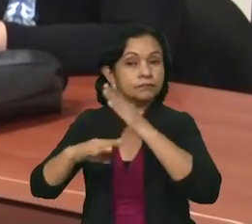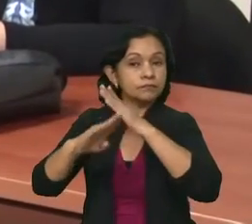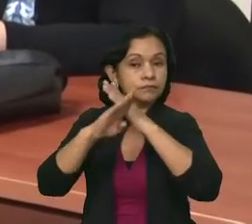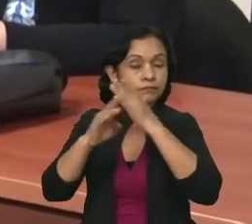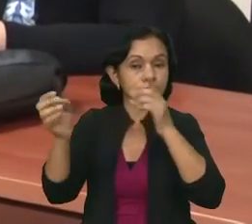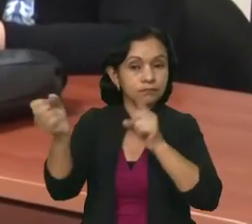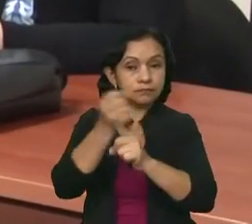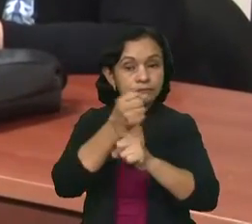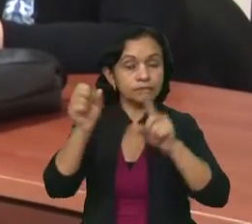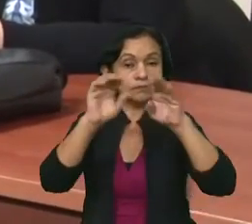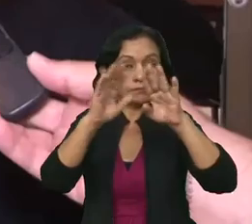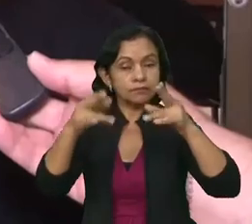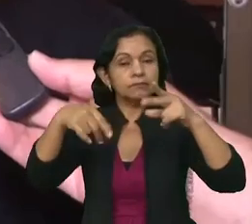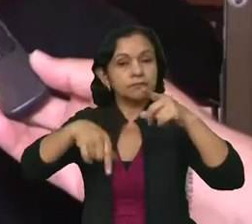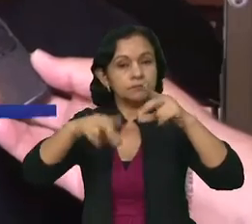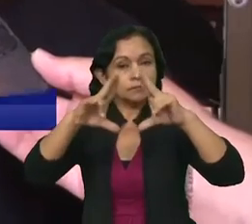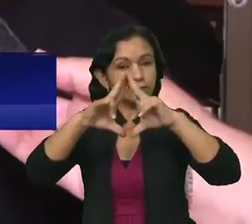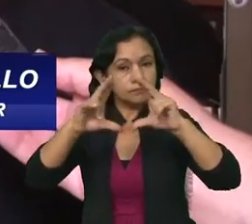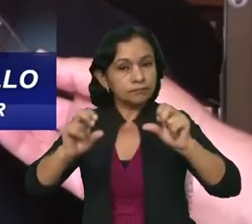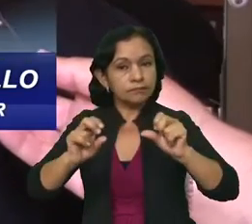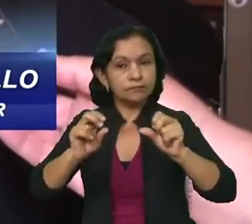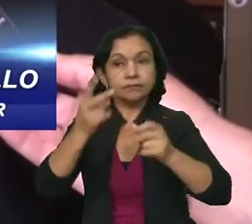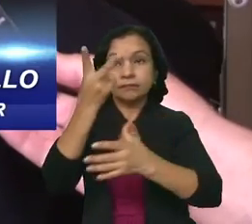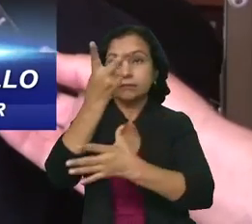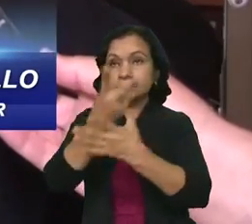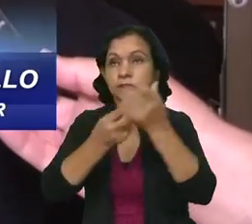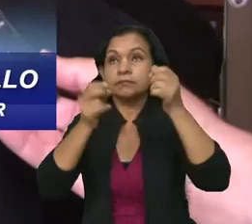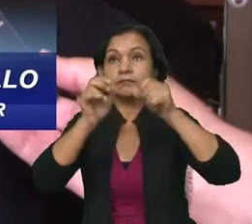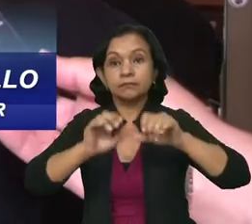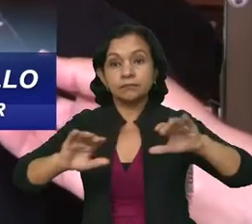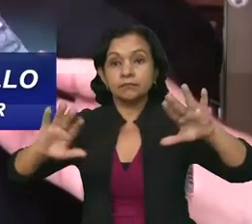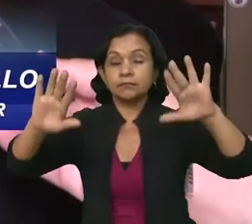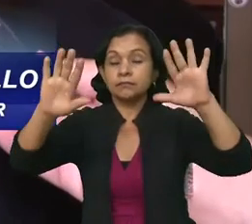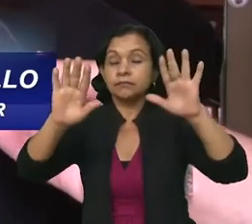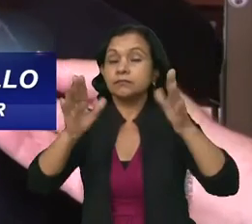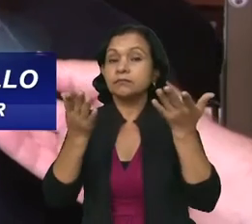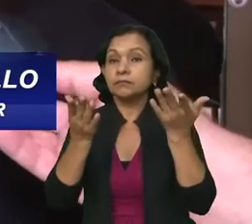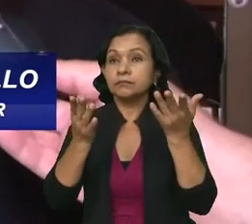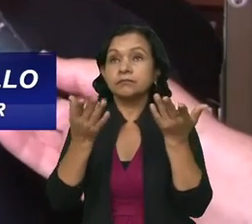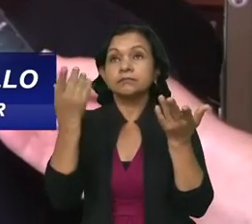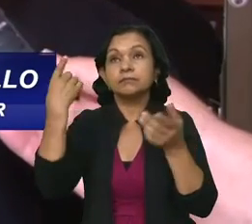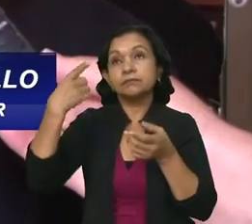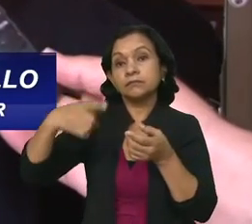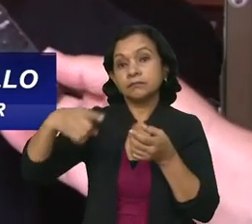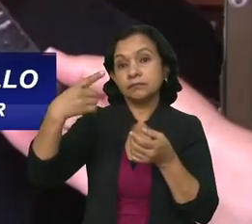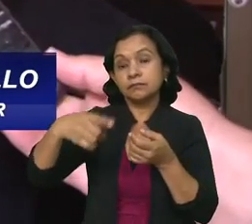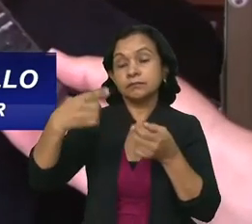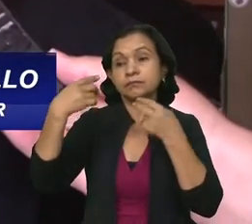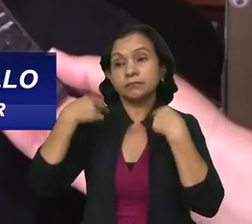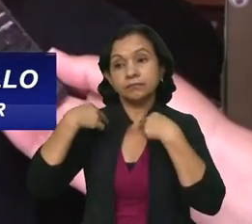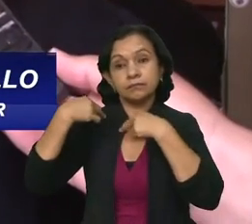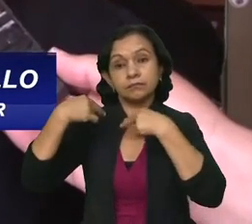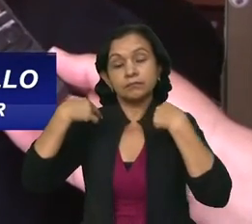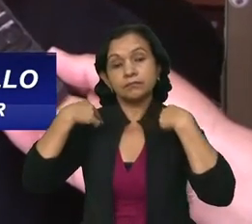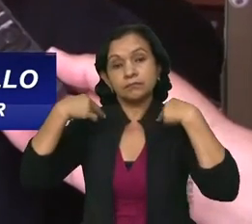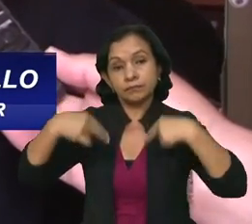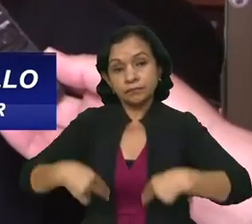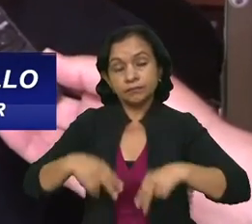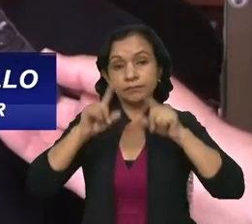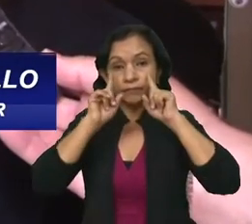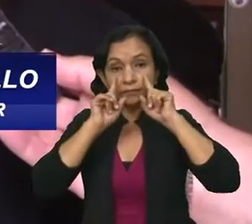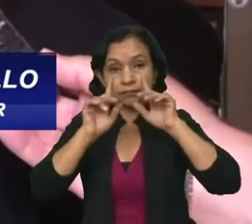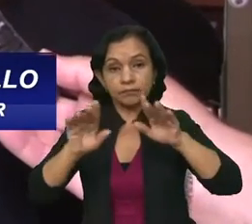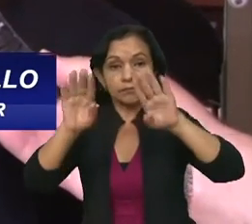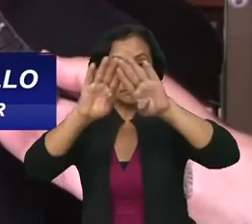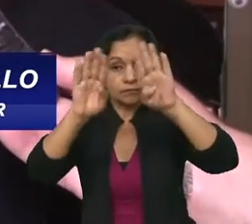las féminas en el país. Estas dos convenciones tienen que ver bastante, uno con los derechos humanos de protección a la mujer y el